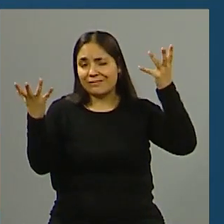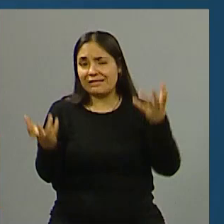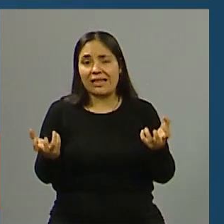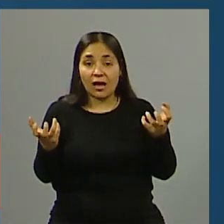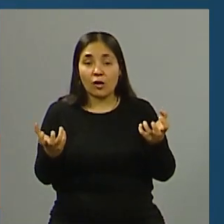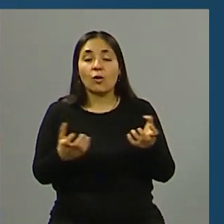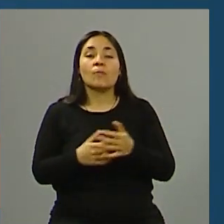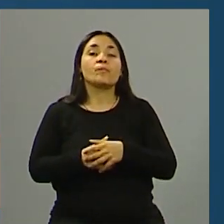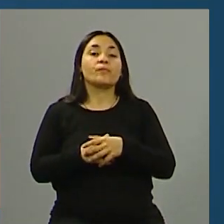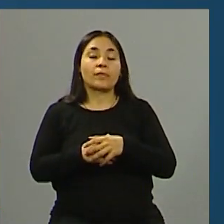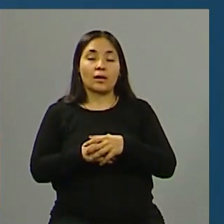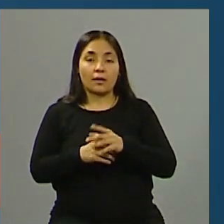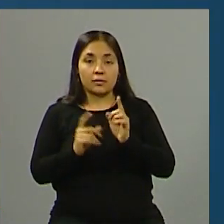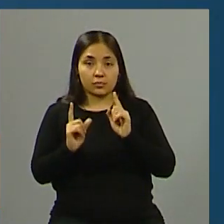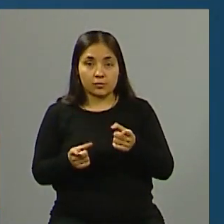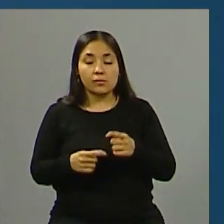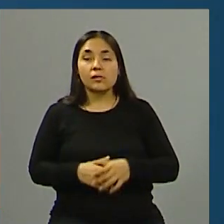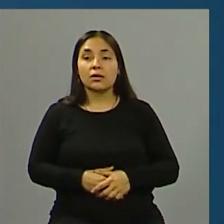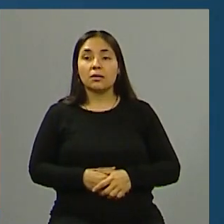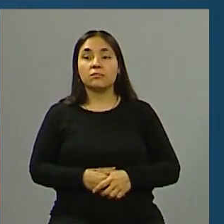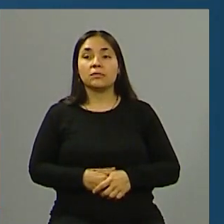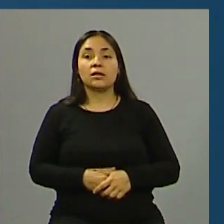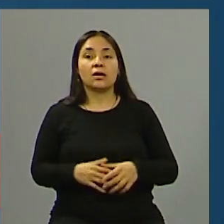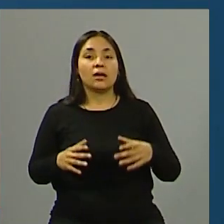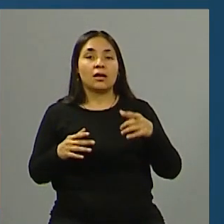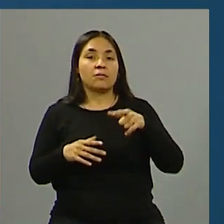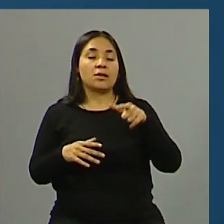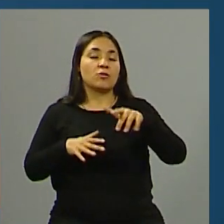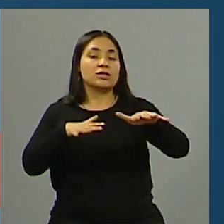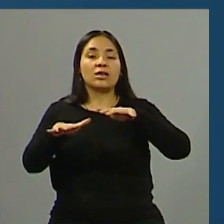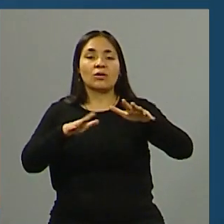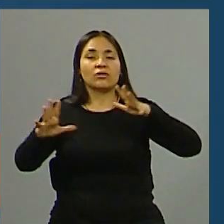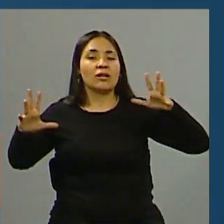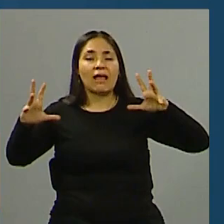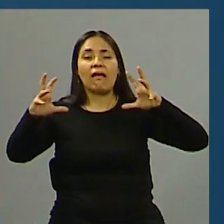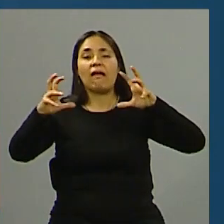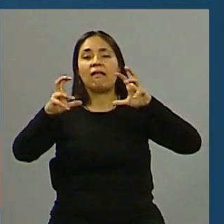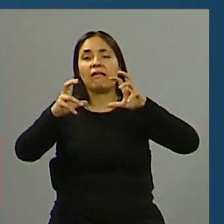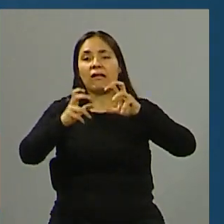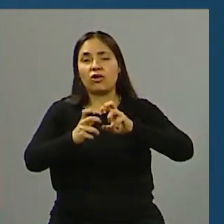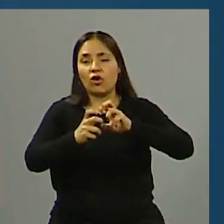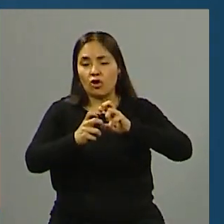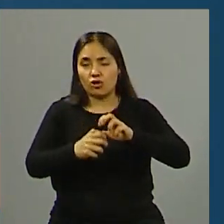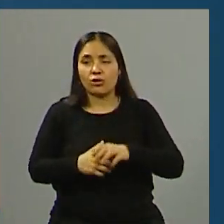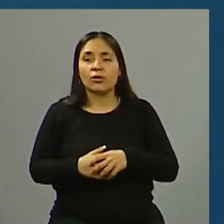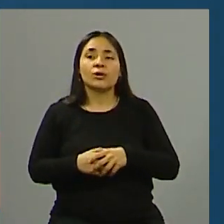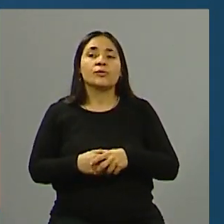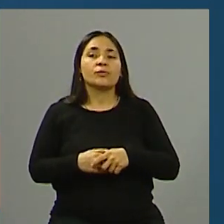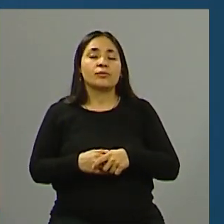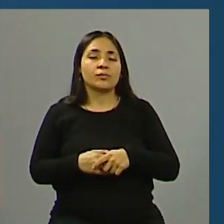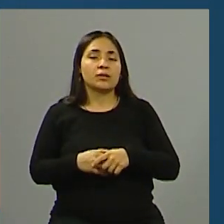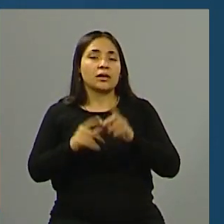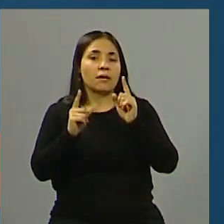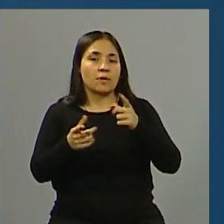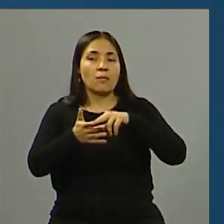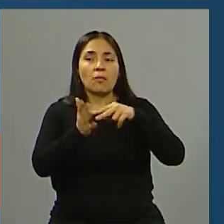tenemos aparte un deterioro más general de la situación, aparte con la complicación que